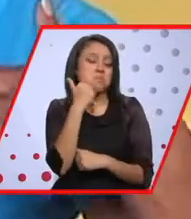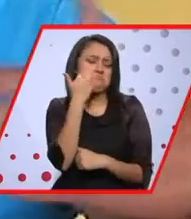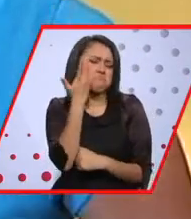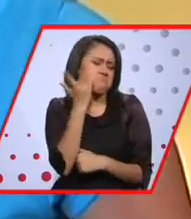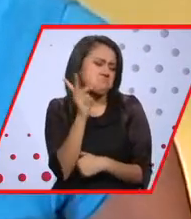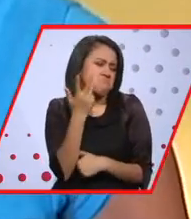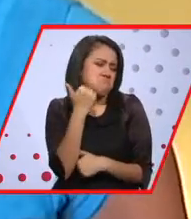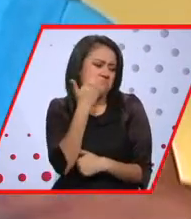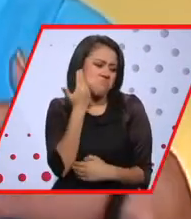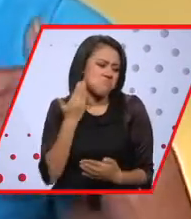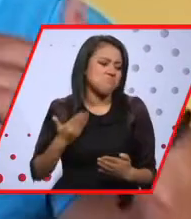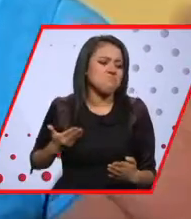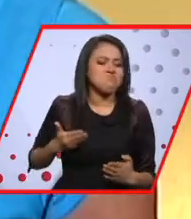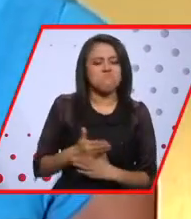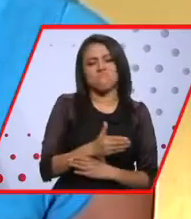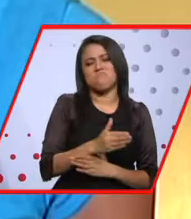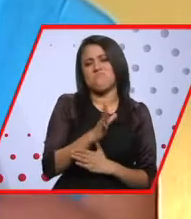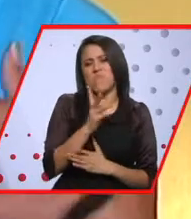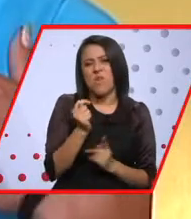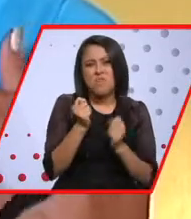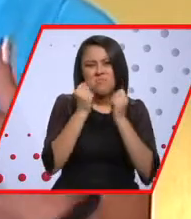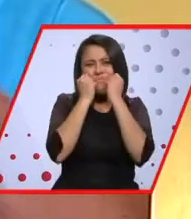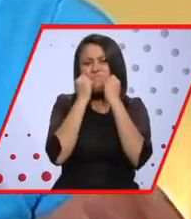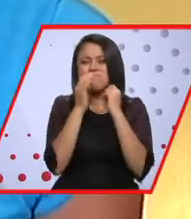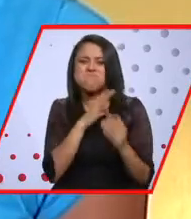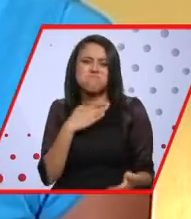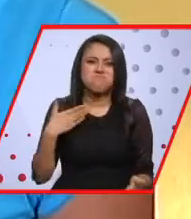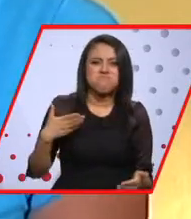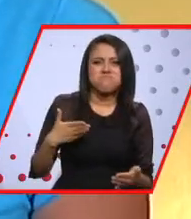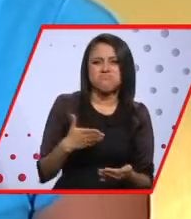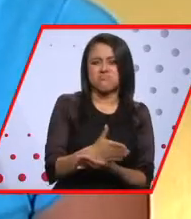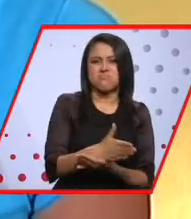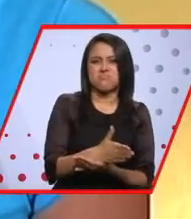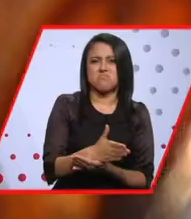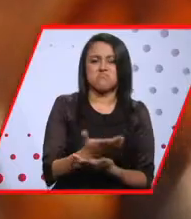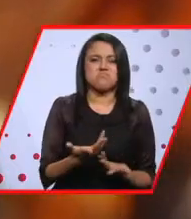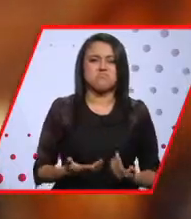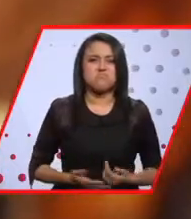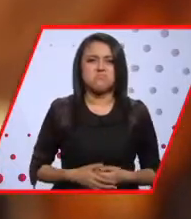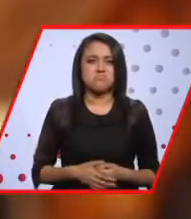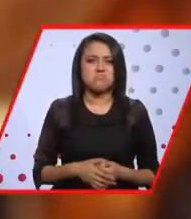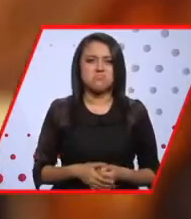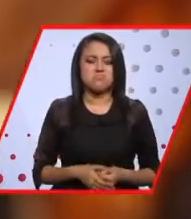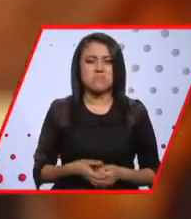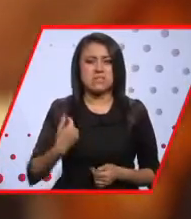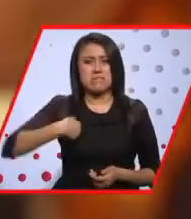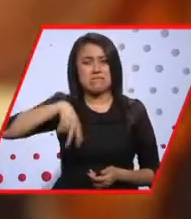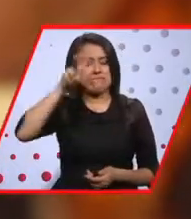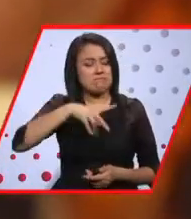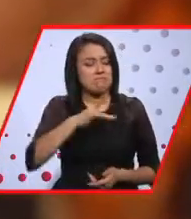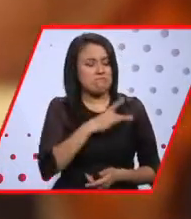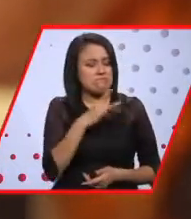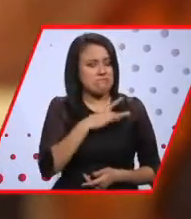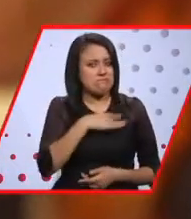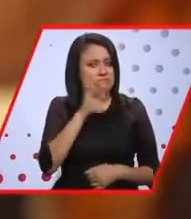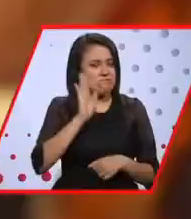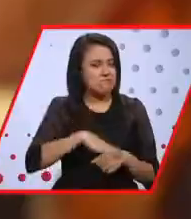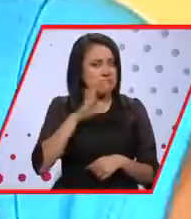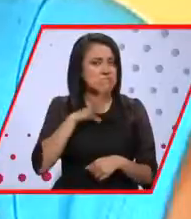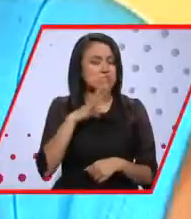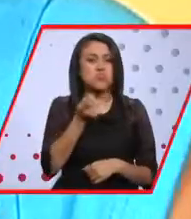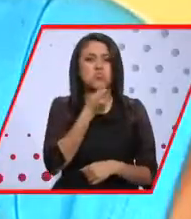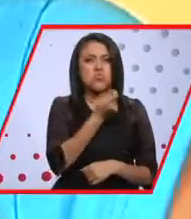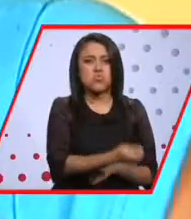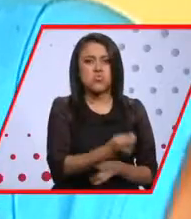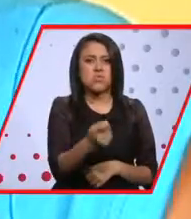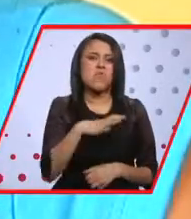quiere meterse, a la hora que él quiere, entra a la hora que él quiere, y la verdad es que sí tenemos miedo. Los pequeñitos sufrían